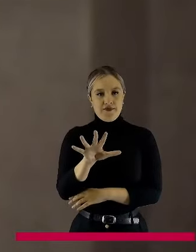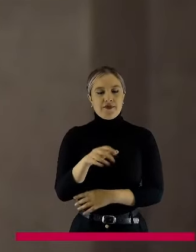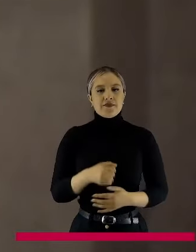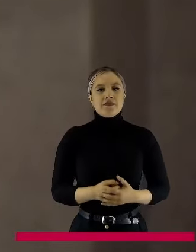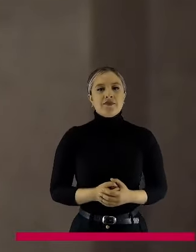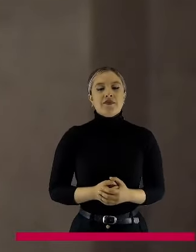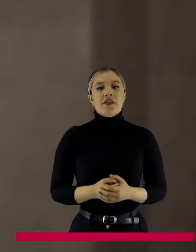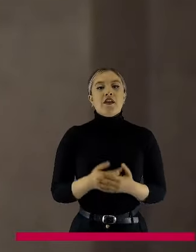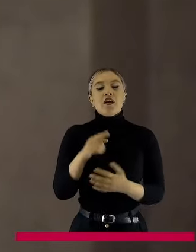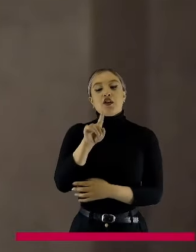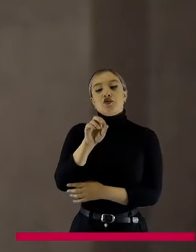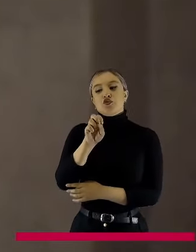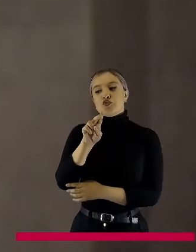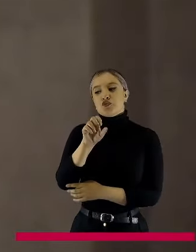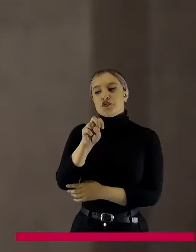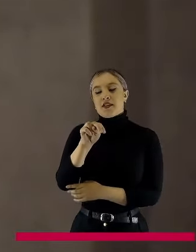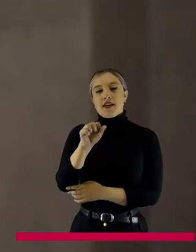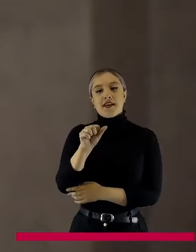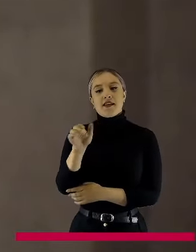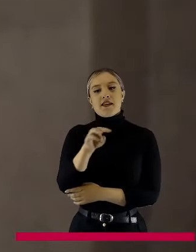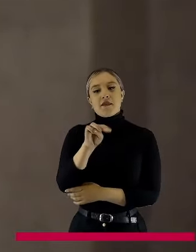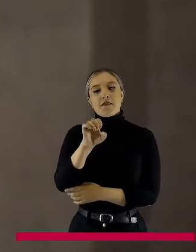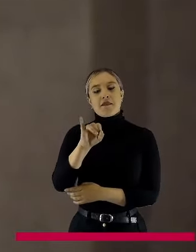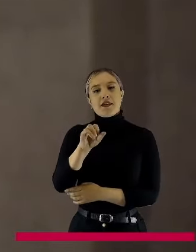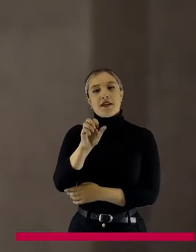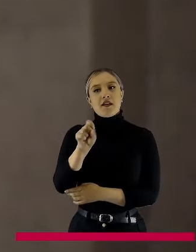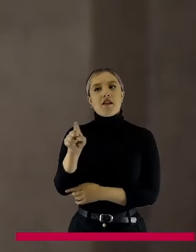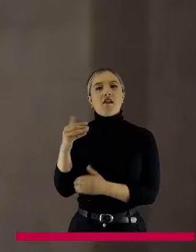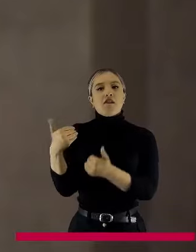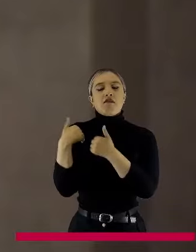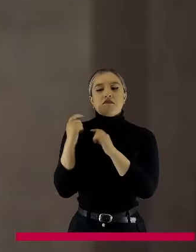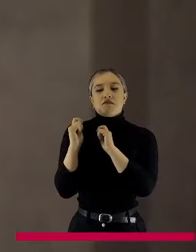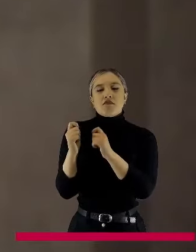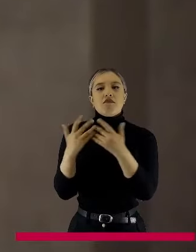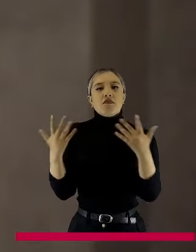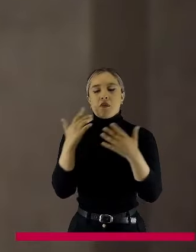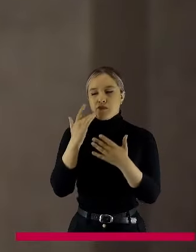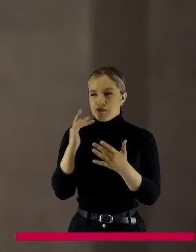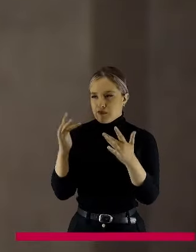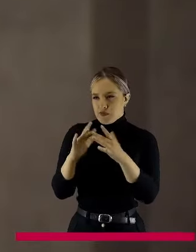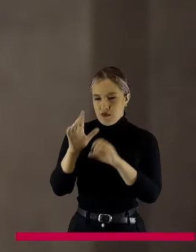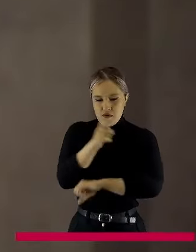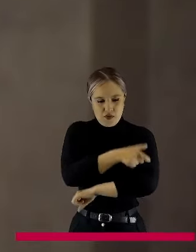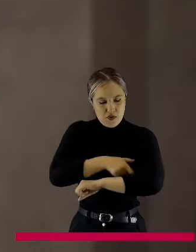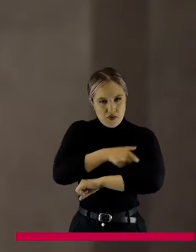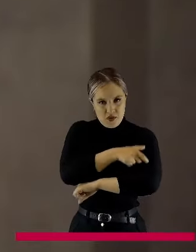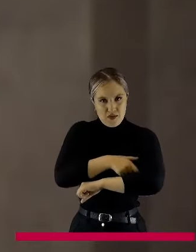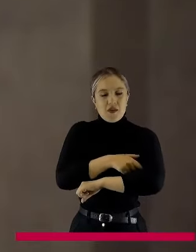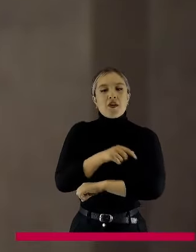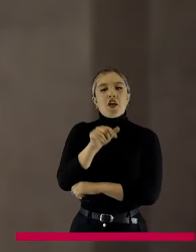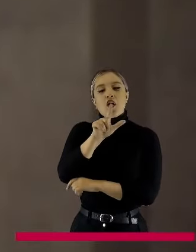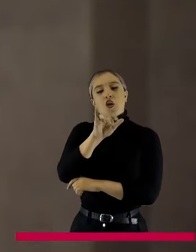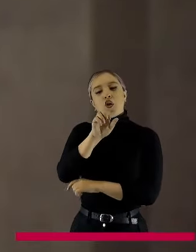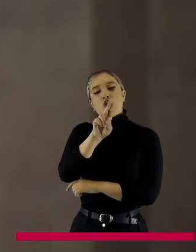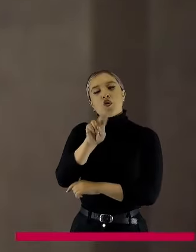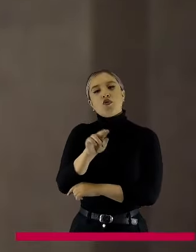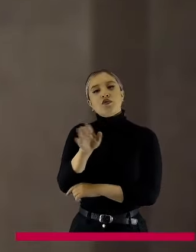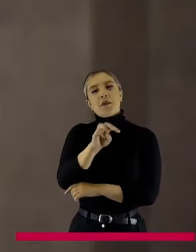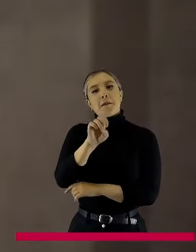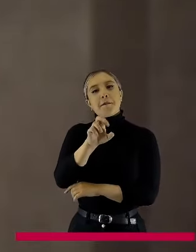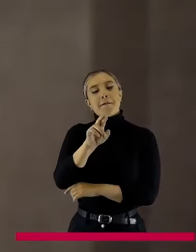1325, Susana Mejía, delegada del Comité Impulso, Luz Marina